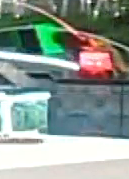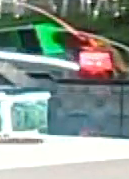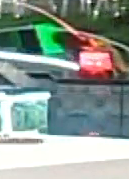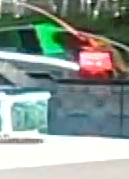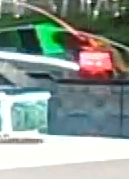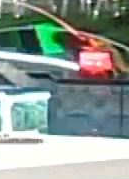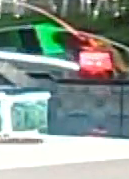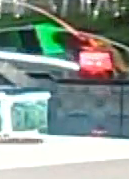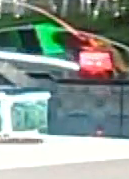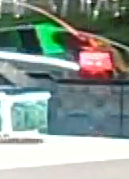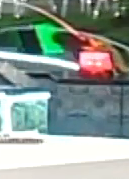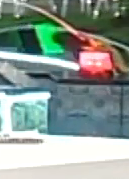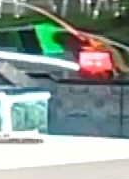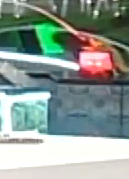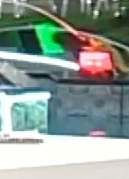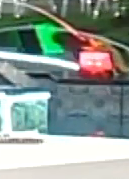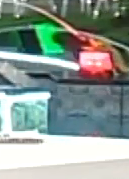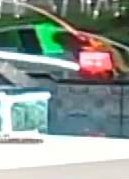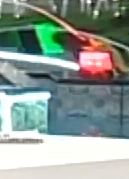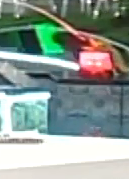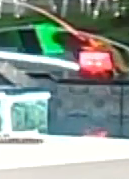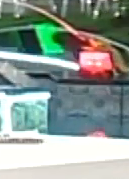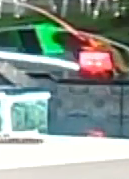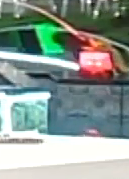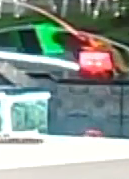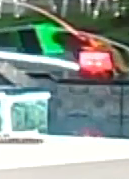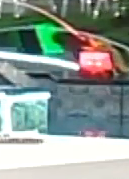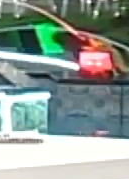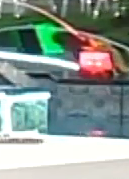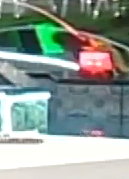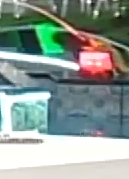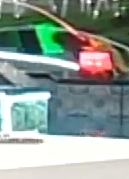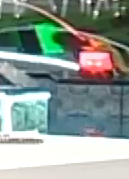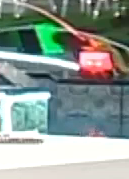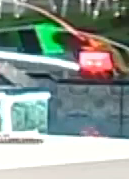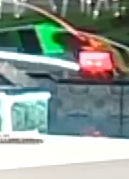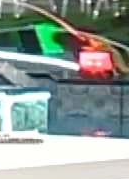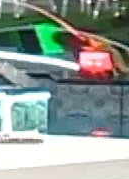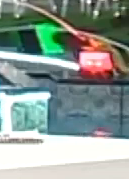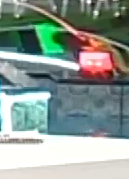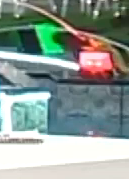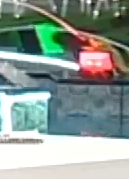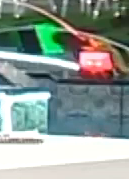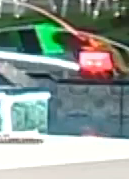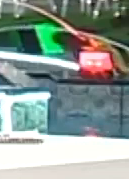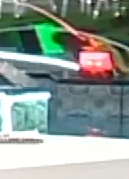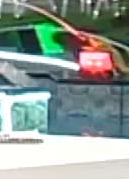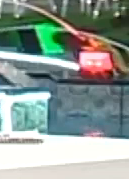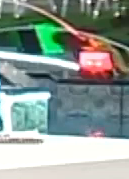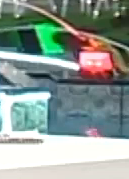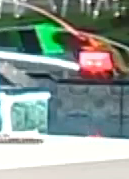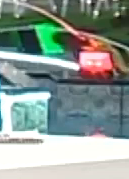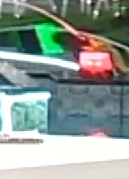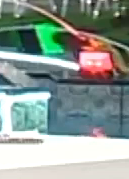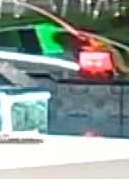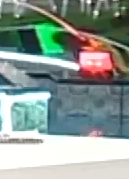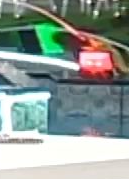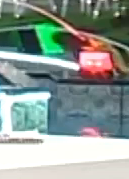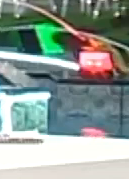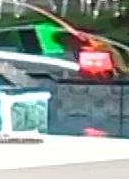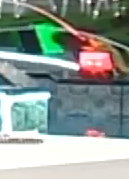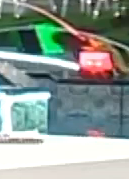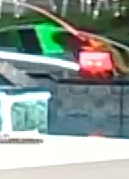noviembre 2022, jueves de economía productiva, jueves de iniciativa económica, jueves de avance